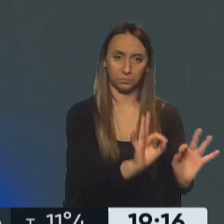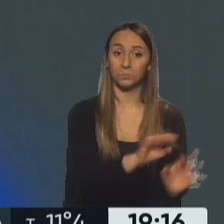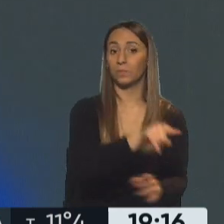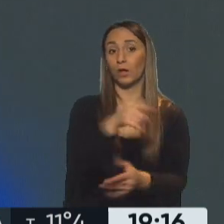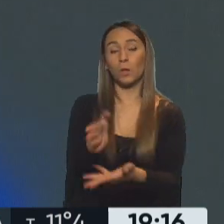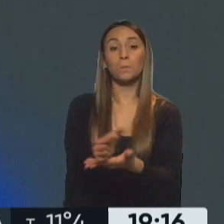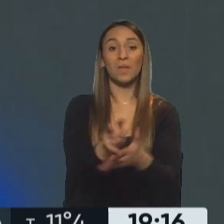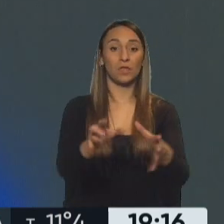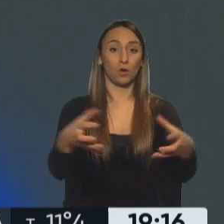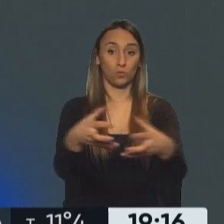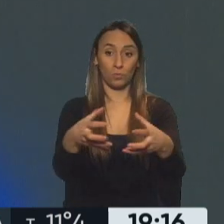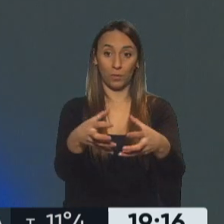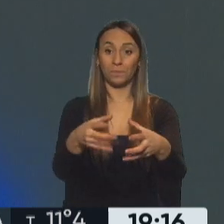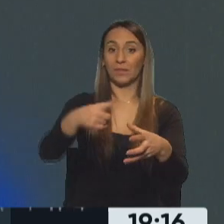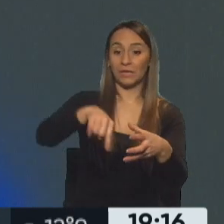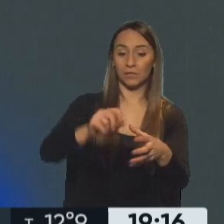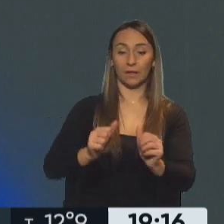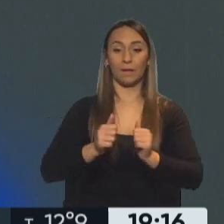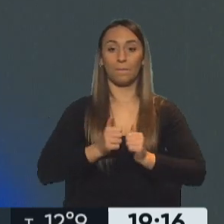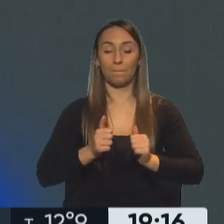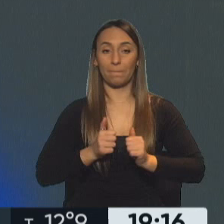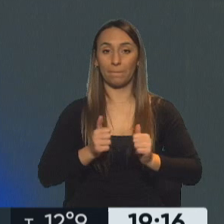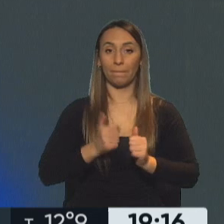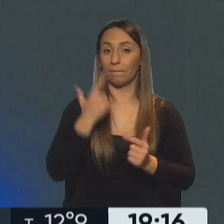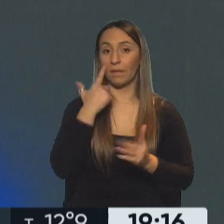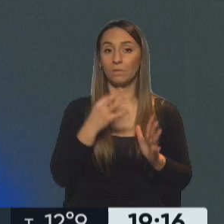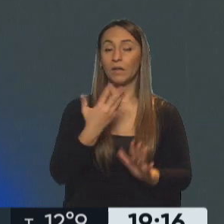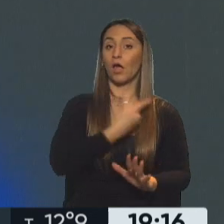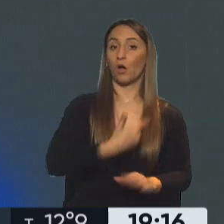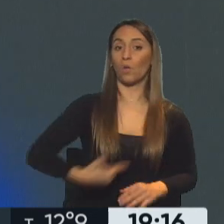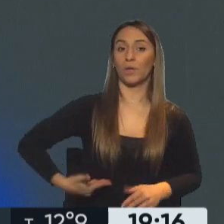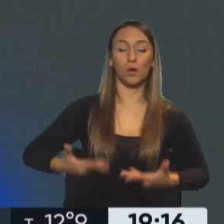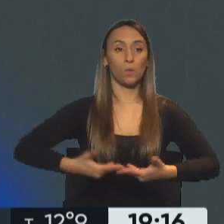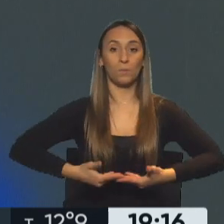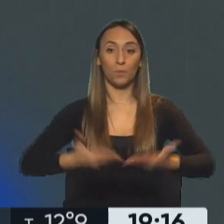intermedia, que es aquella que, esperando finalmente a que el gobierno publique